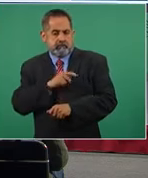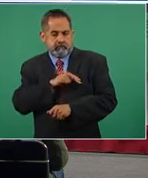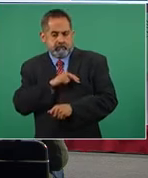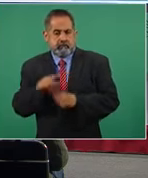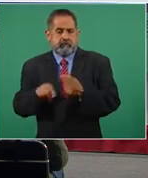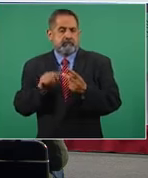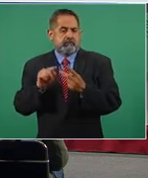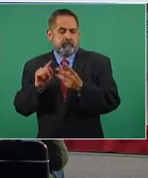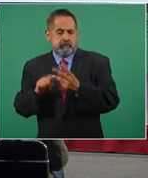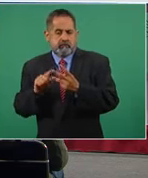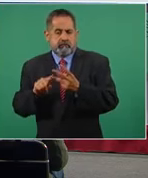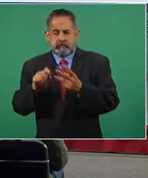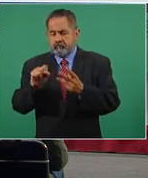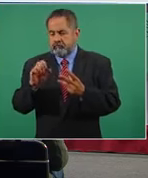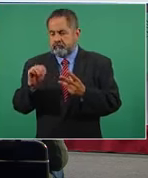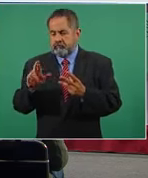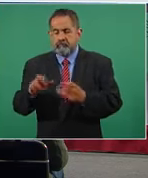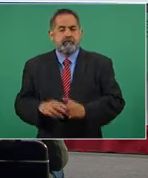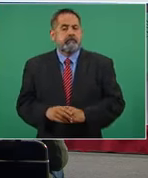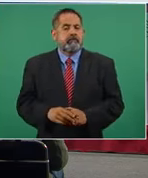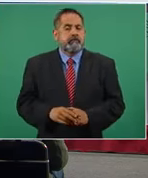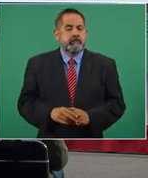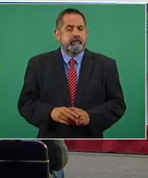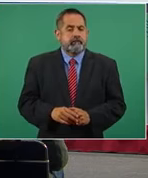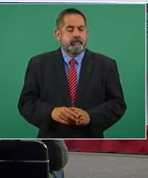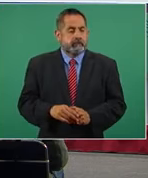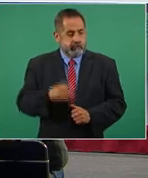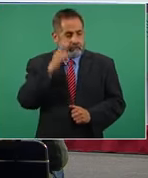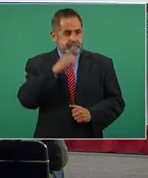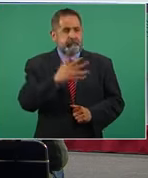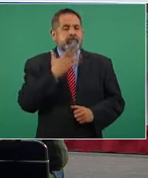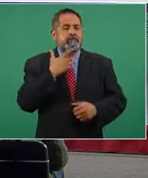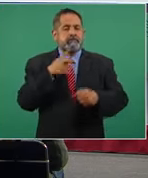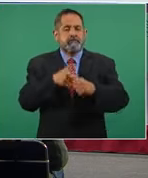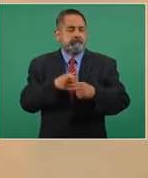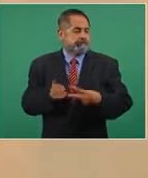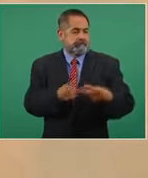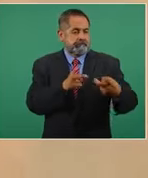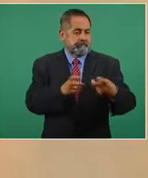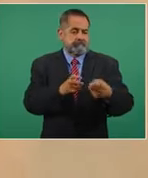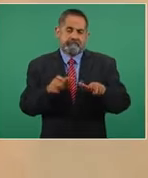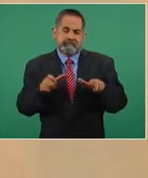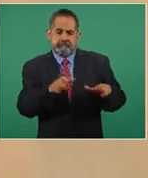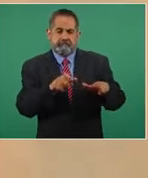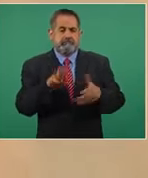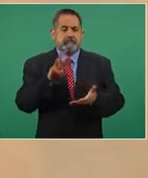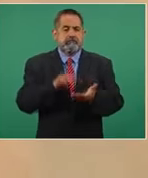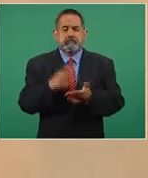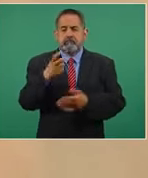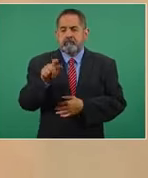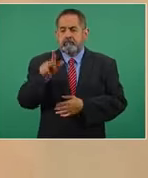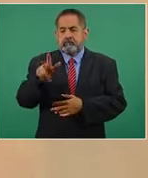Adelante. En cuanto al combate ilícito de combustibles, 3.275